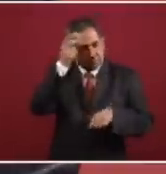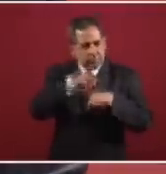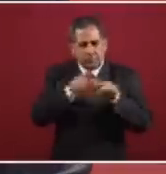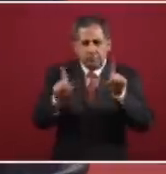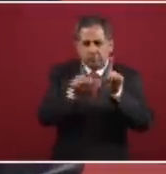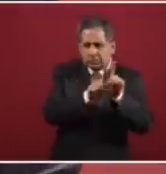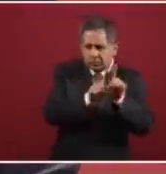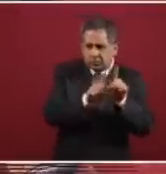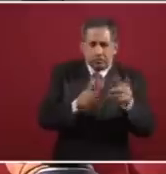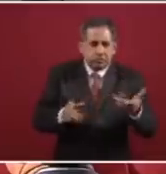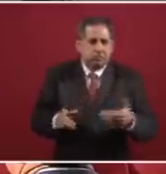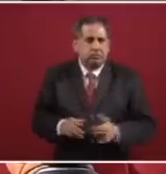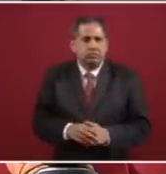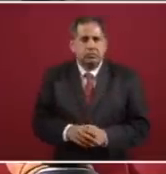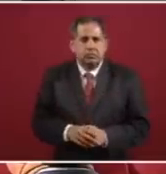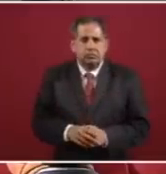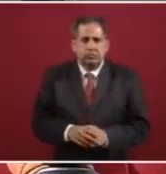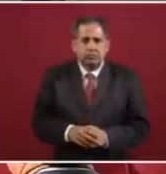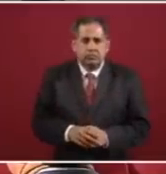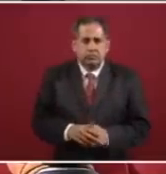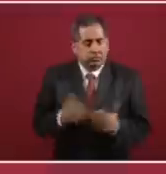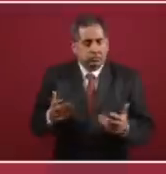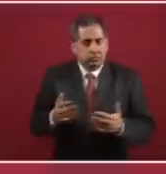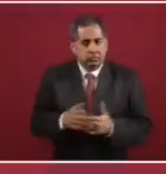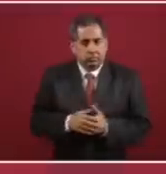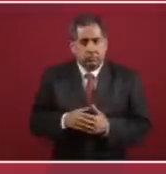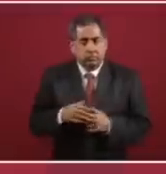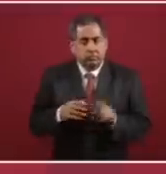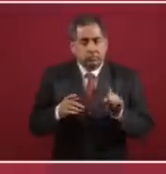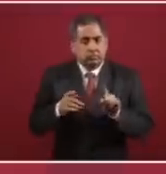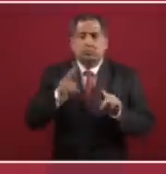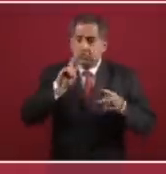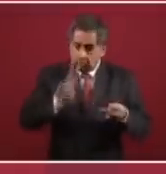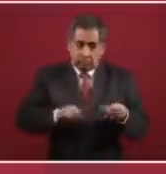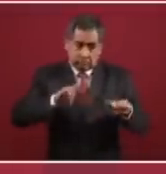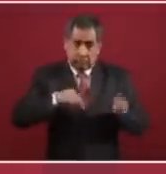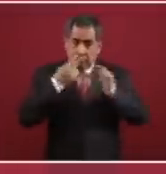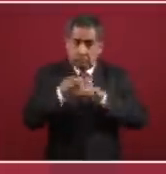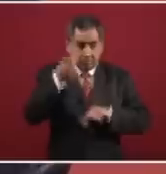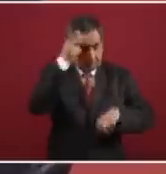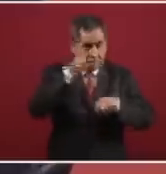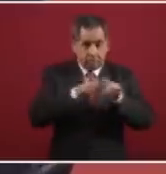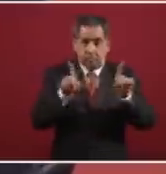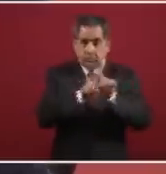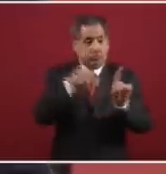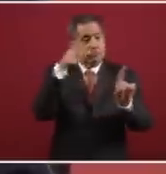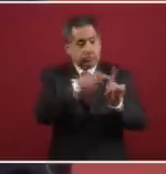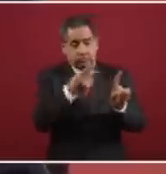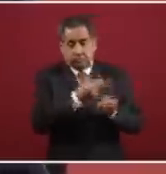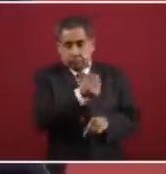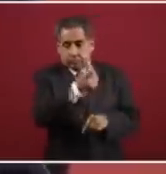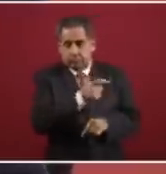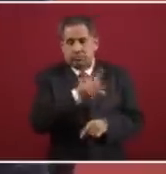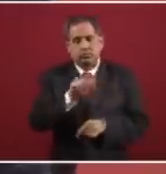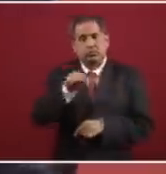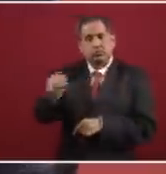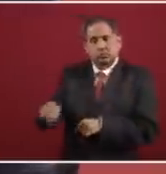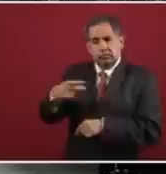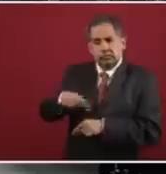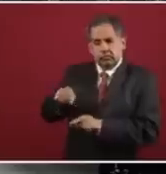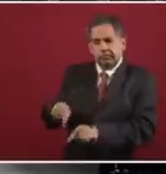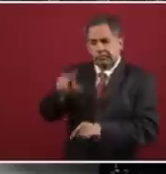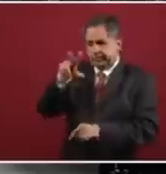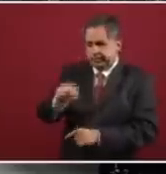adjunto. Que en realidad el que estaba despedido era el director adjunto, no el de abajo.